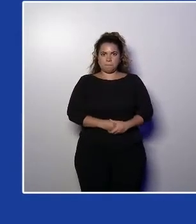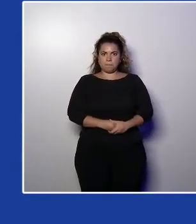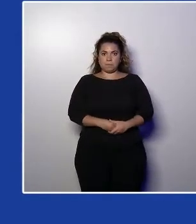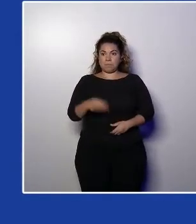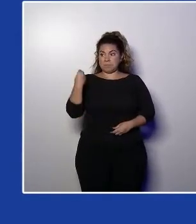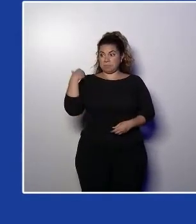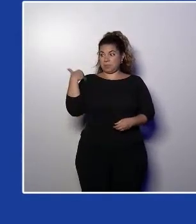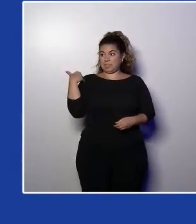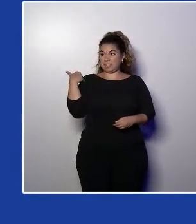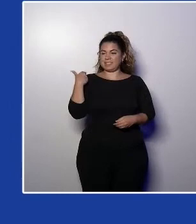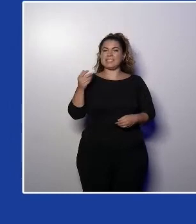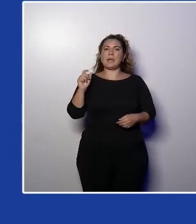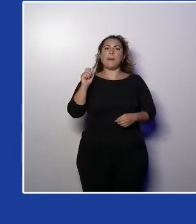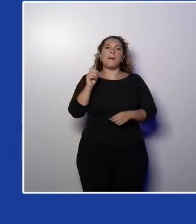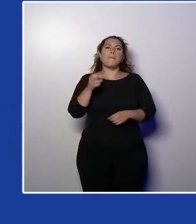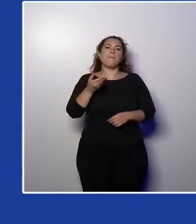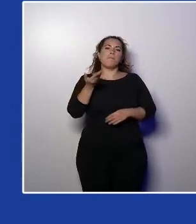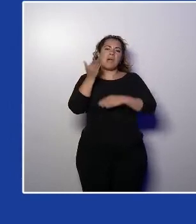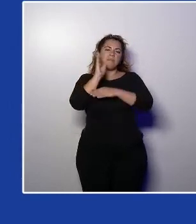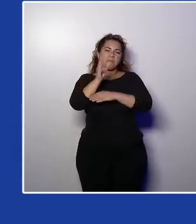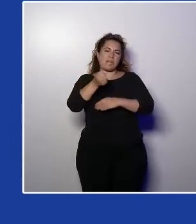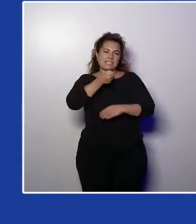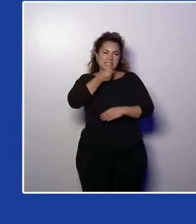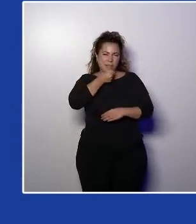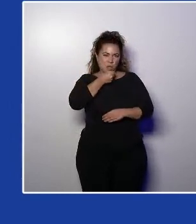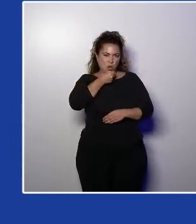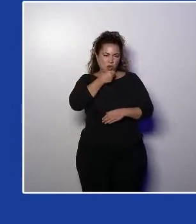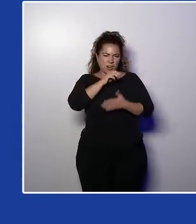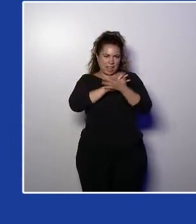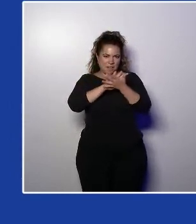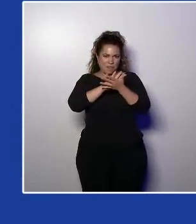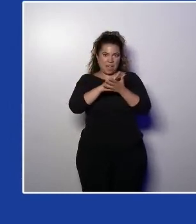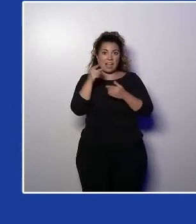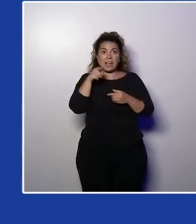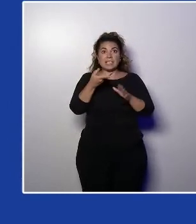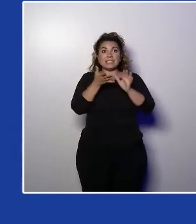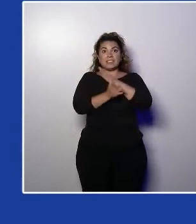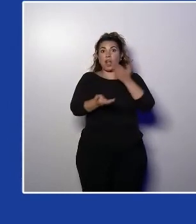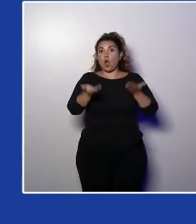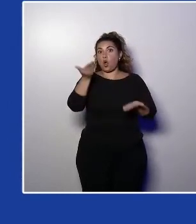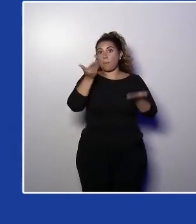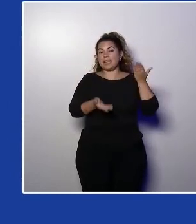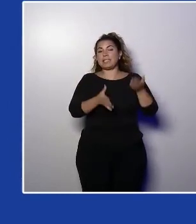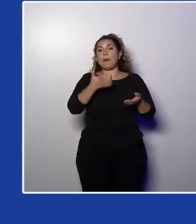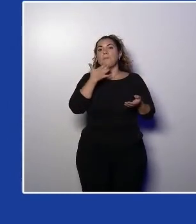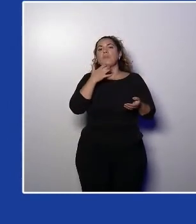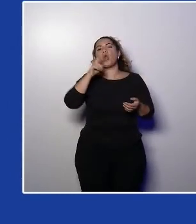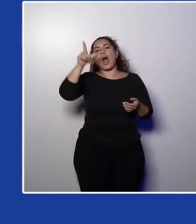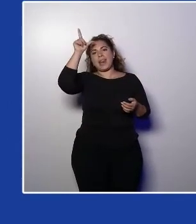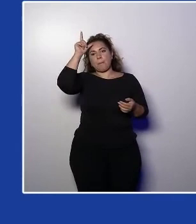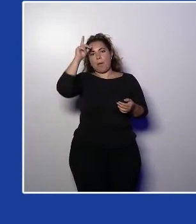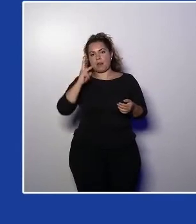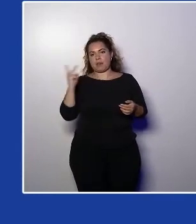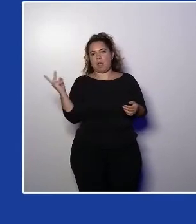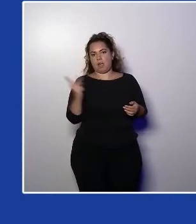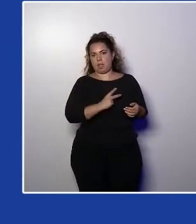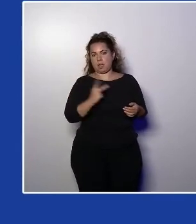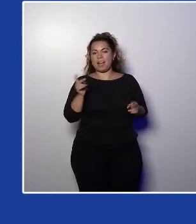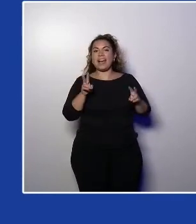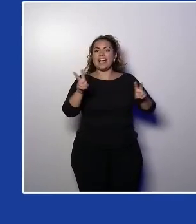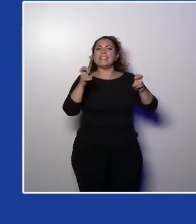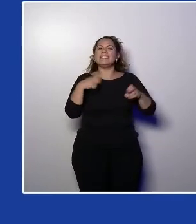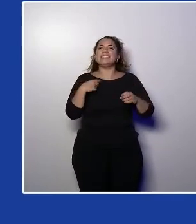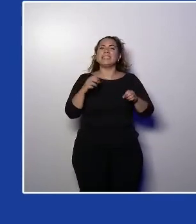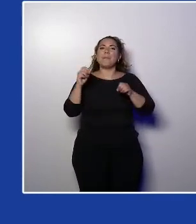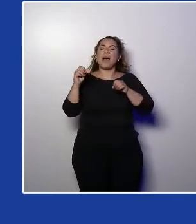Recién lo que decía el presentador, esto es la comparativa de emisiones con Alemania, por ejemplo, en materia de radiación y de